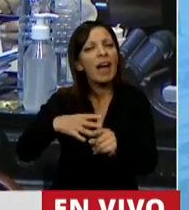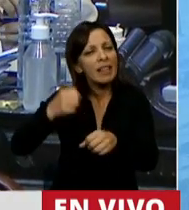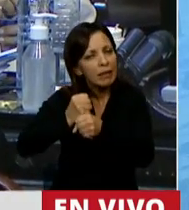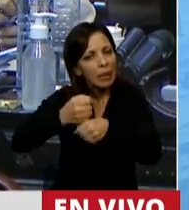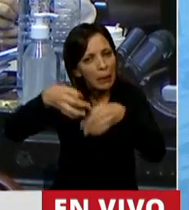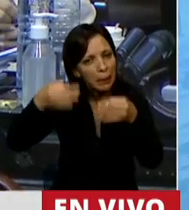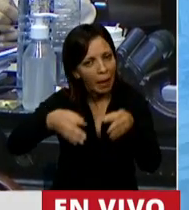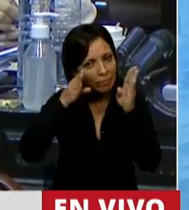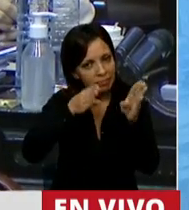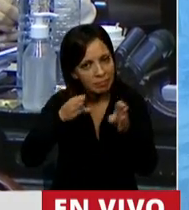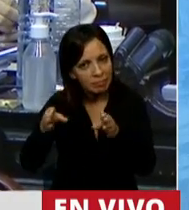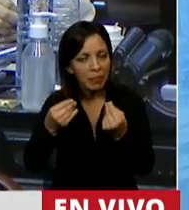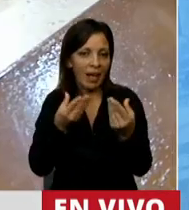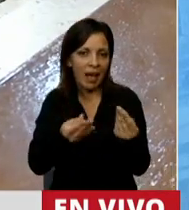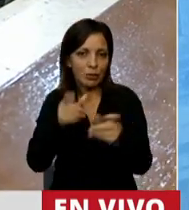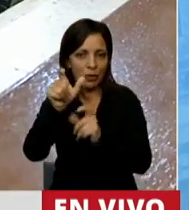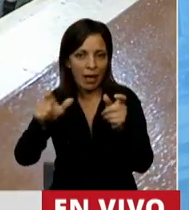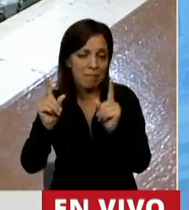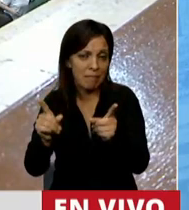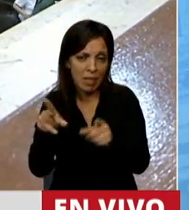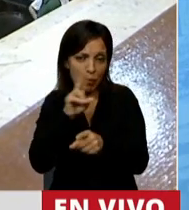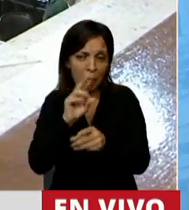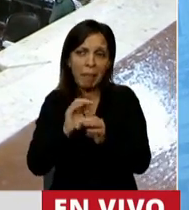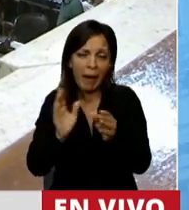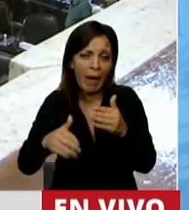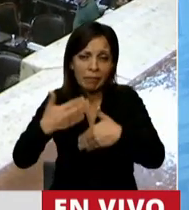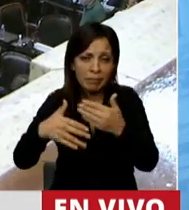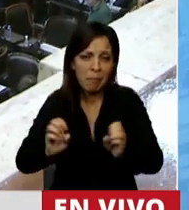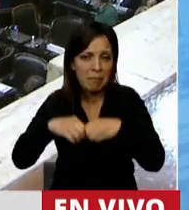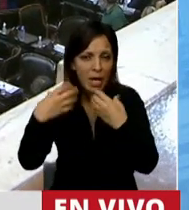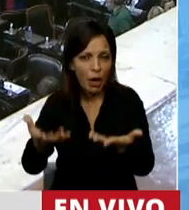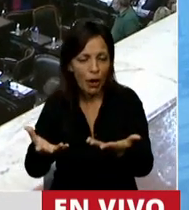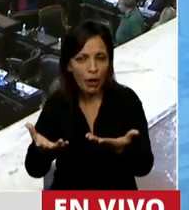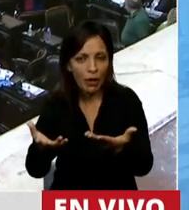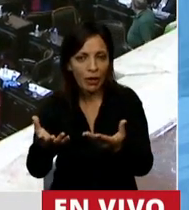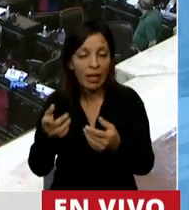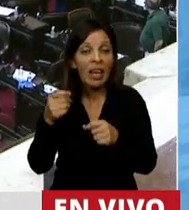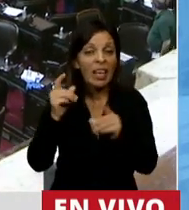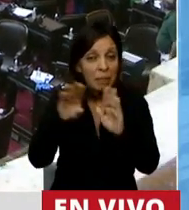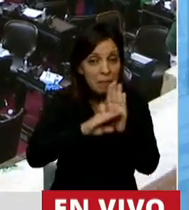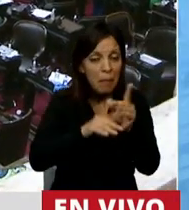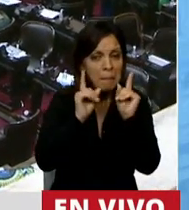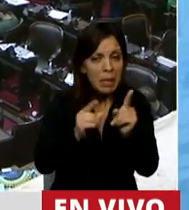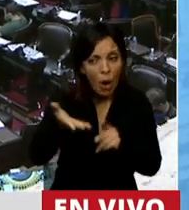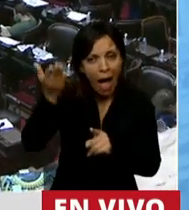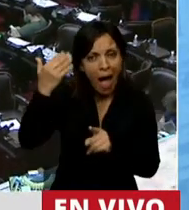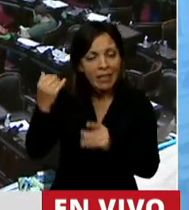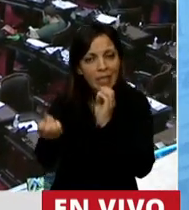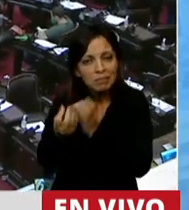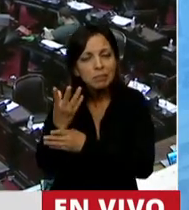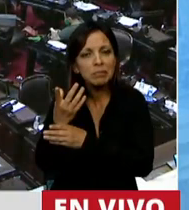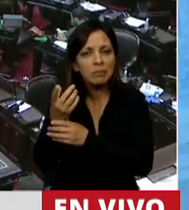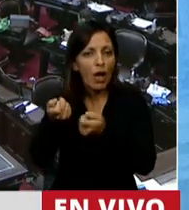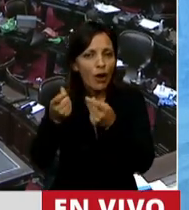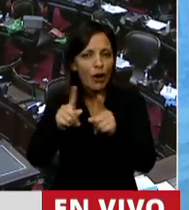para ayudar a esos sectores vulnerables a salir de ese estado de vulnerabilidad, que no ha asegurado la igualdad de oportunidades y